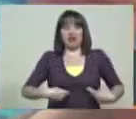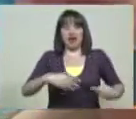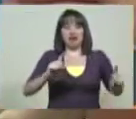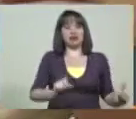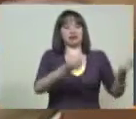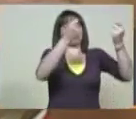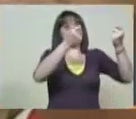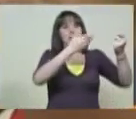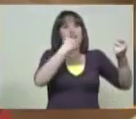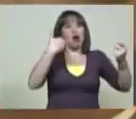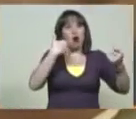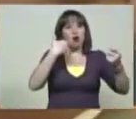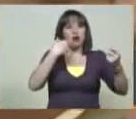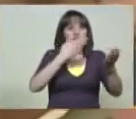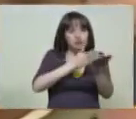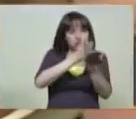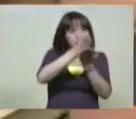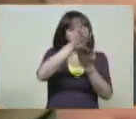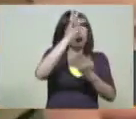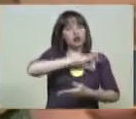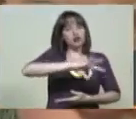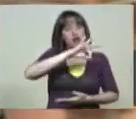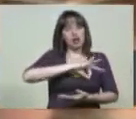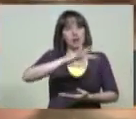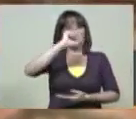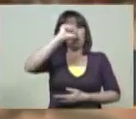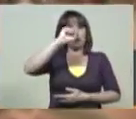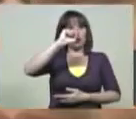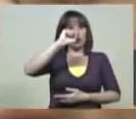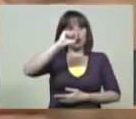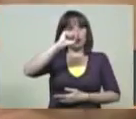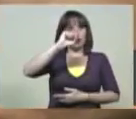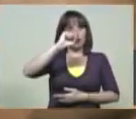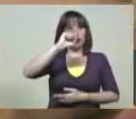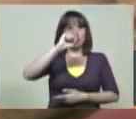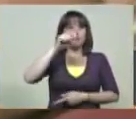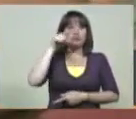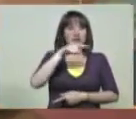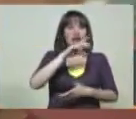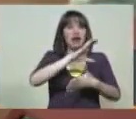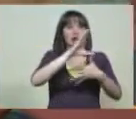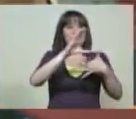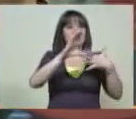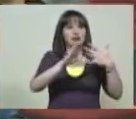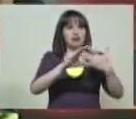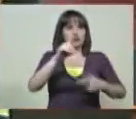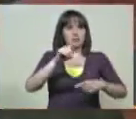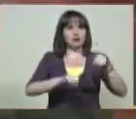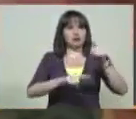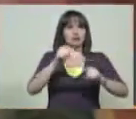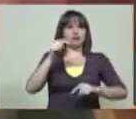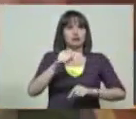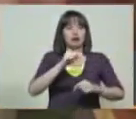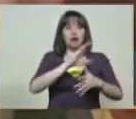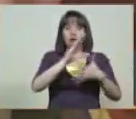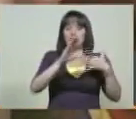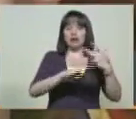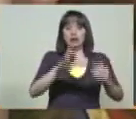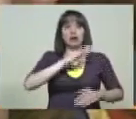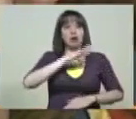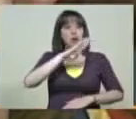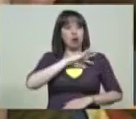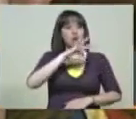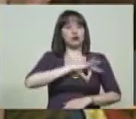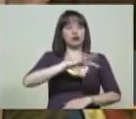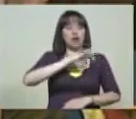levantar revitalizar con las características particulares como